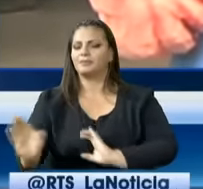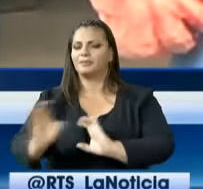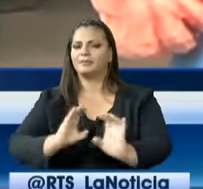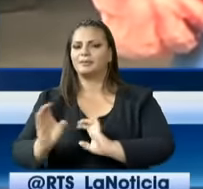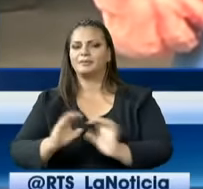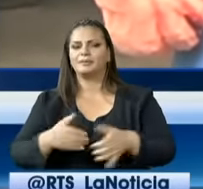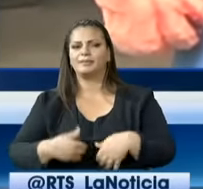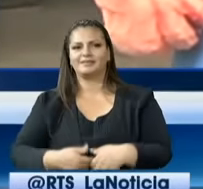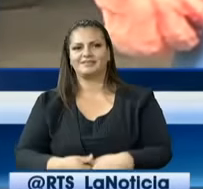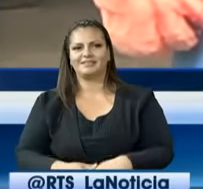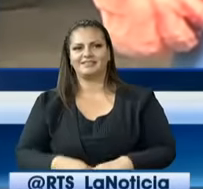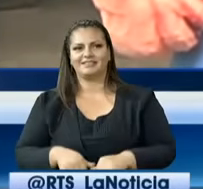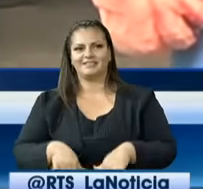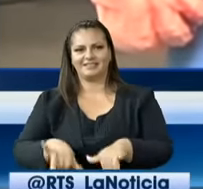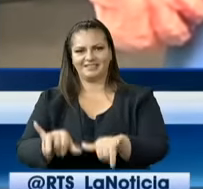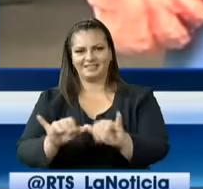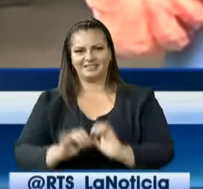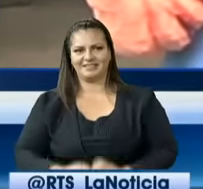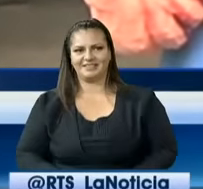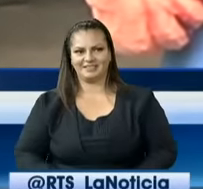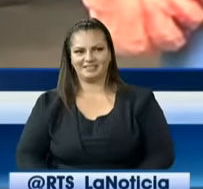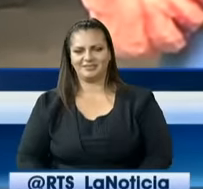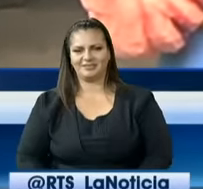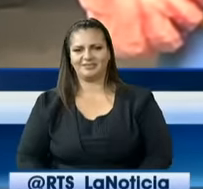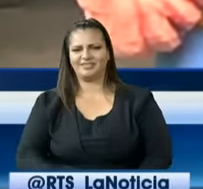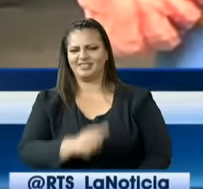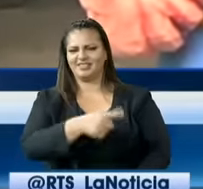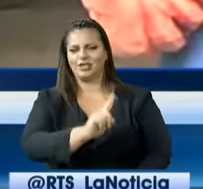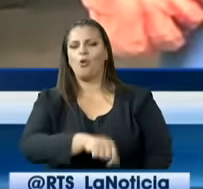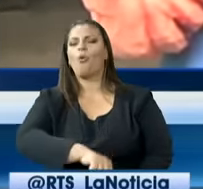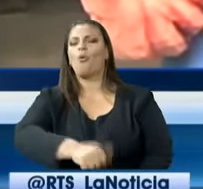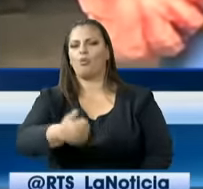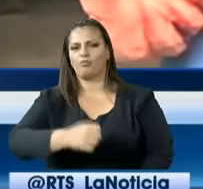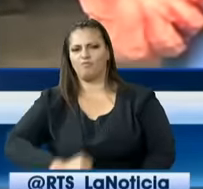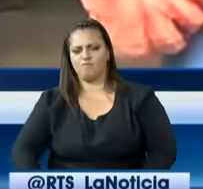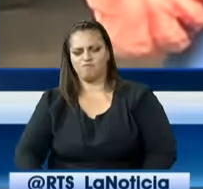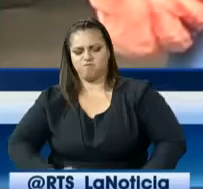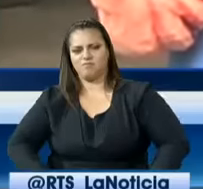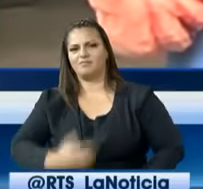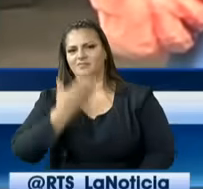con otro Popeye. Consígase otro mejor, ya sabes. Uno más por mí.